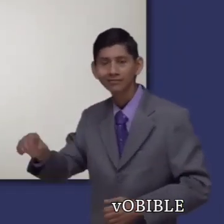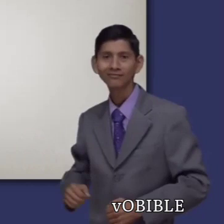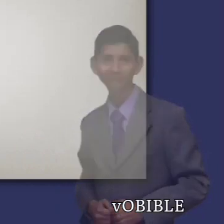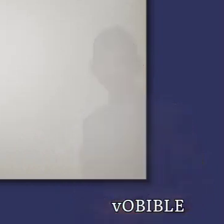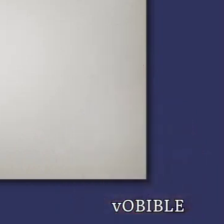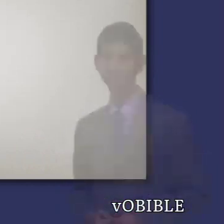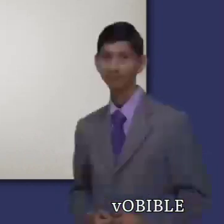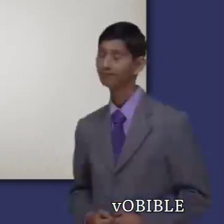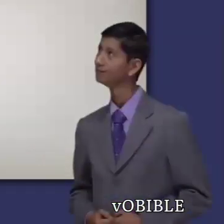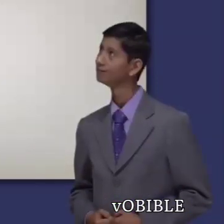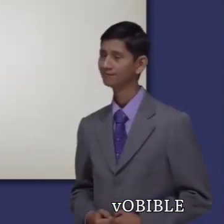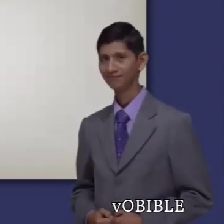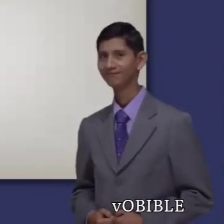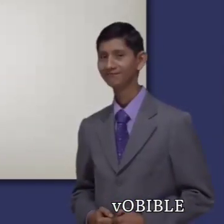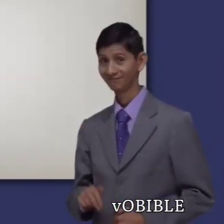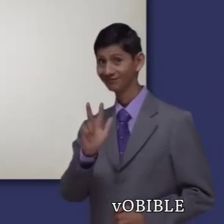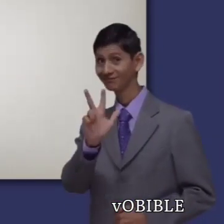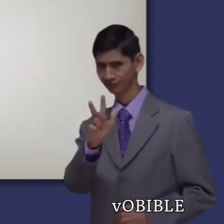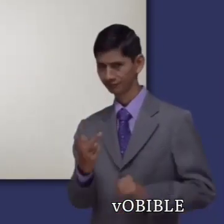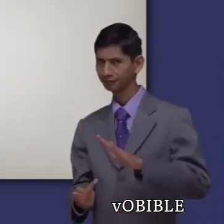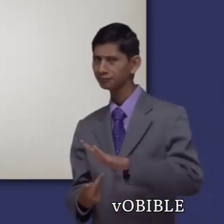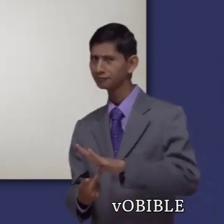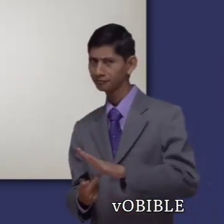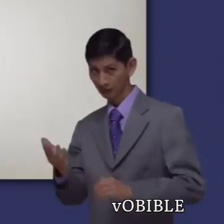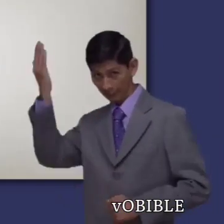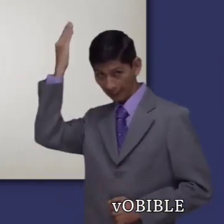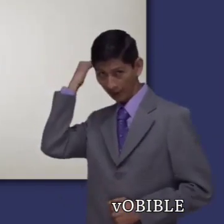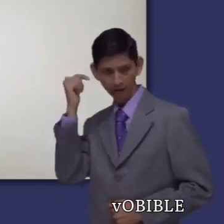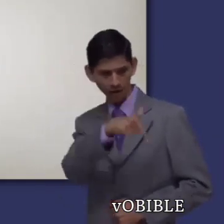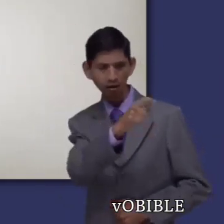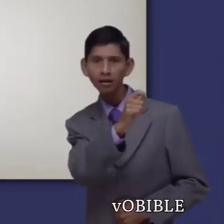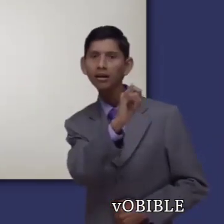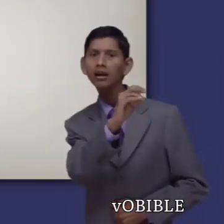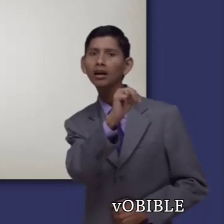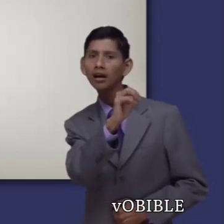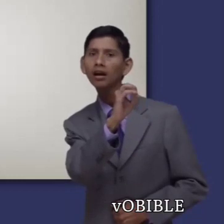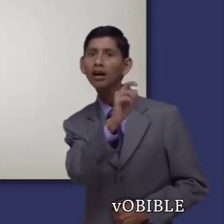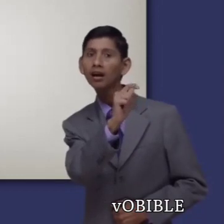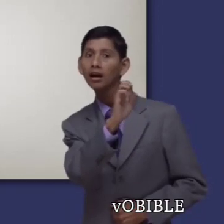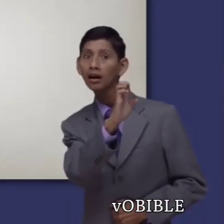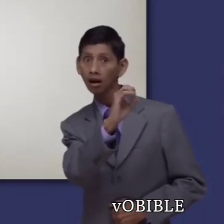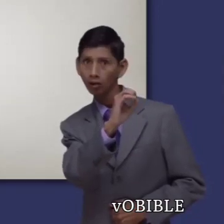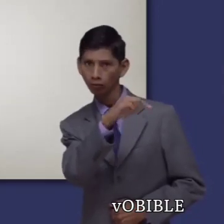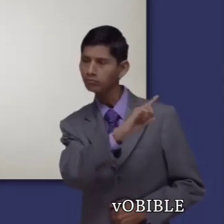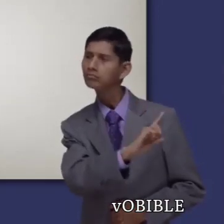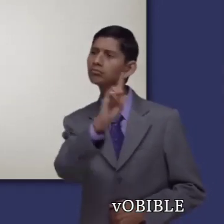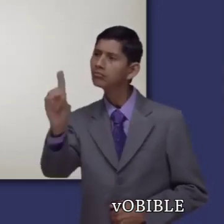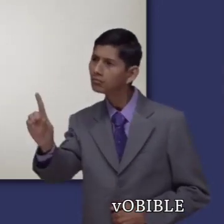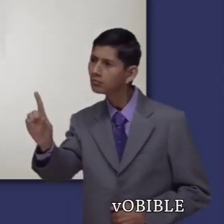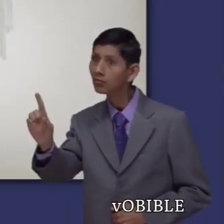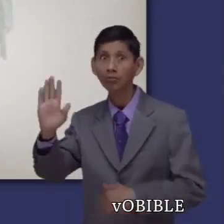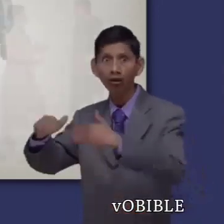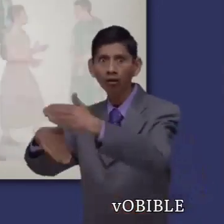En el capítulo 3, Pablo explica que les envió a Timoteo para que fortaleciera su fe y que se alegra de que haya regresado con